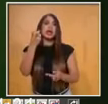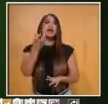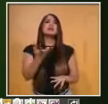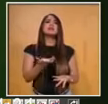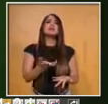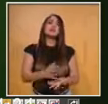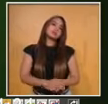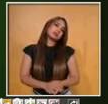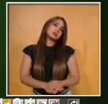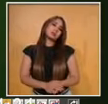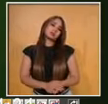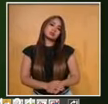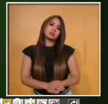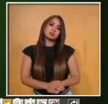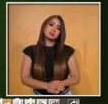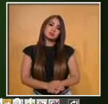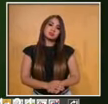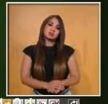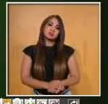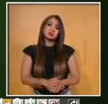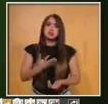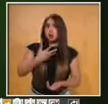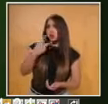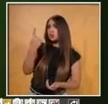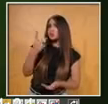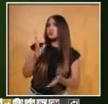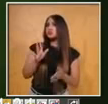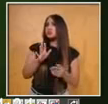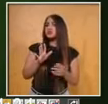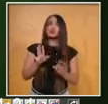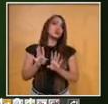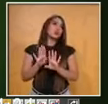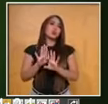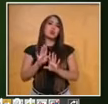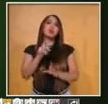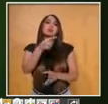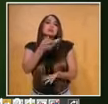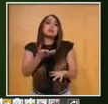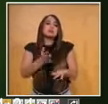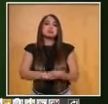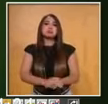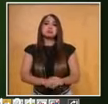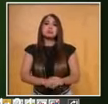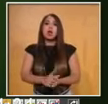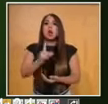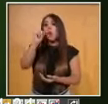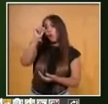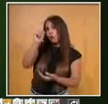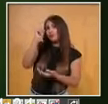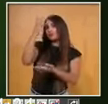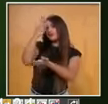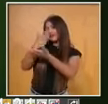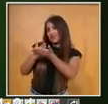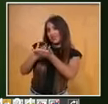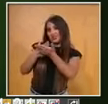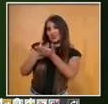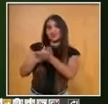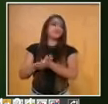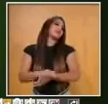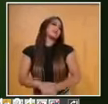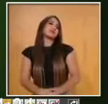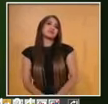uno, si tomo nada más uno de ellos? Si tomo una parte de ellos, representa un medio. Muy